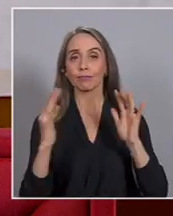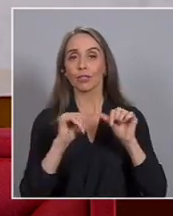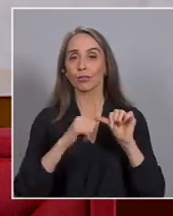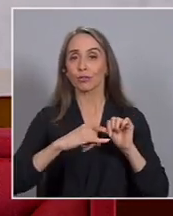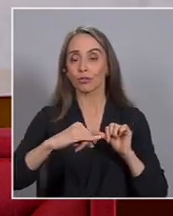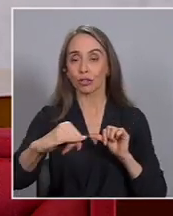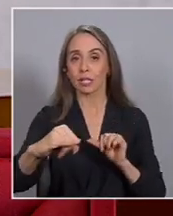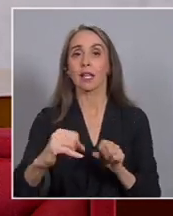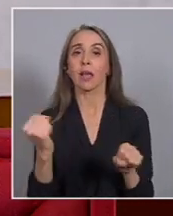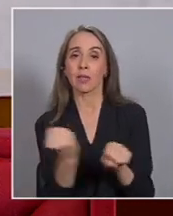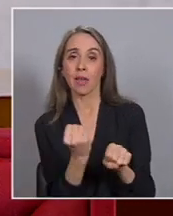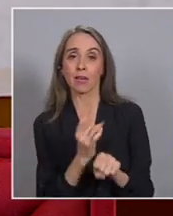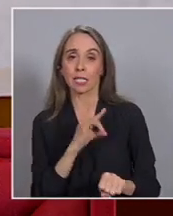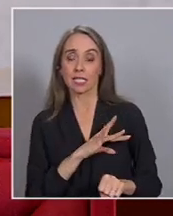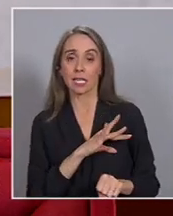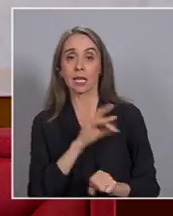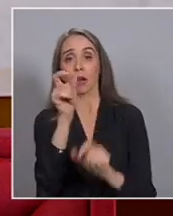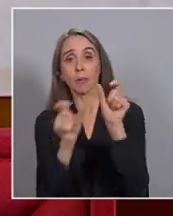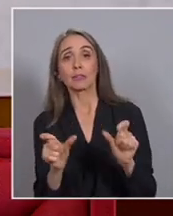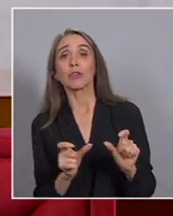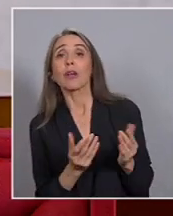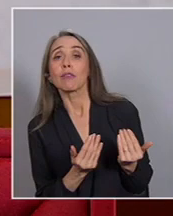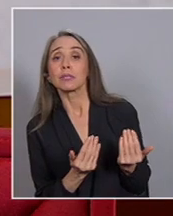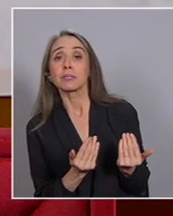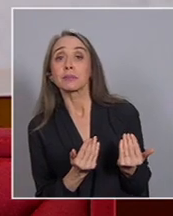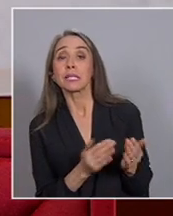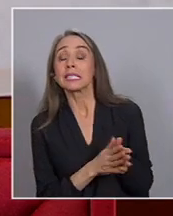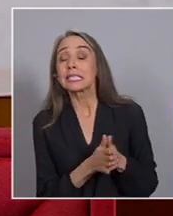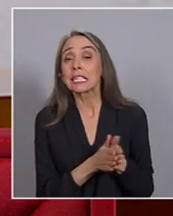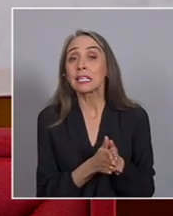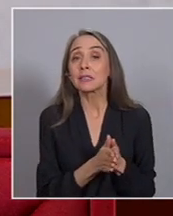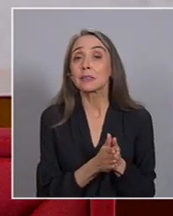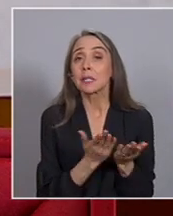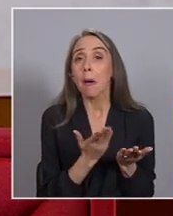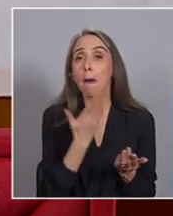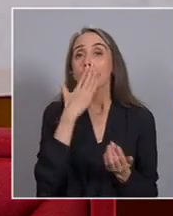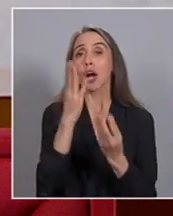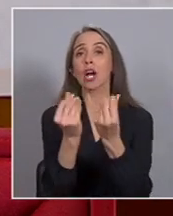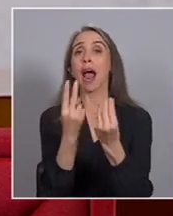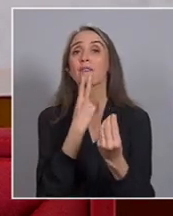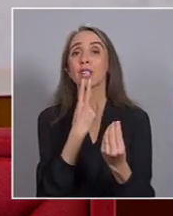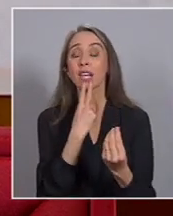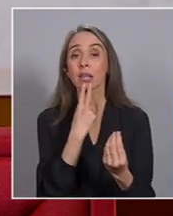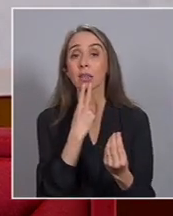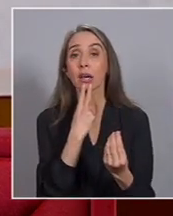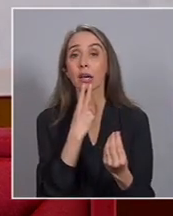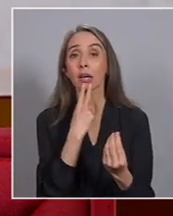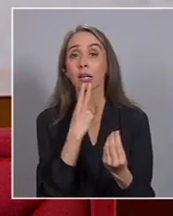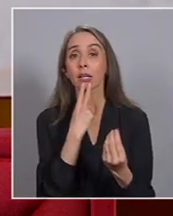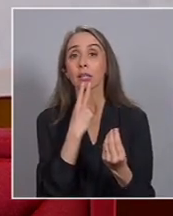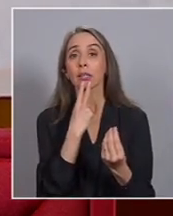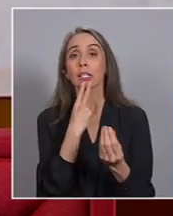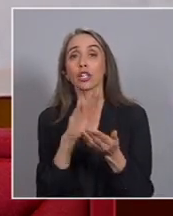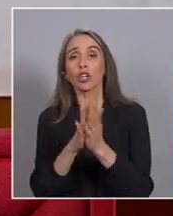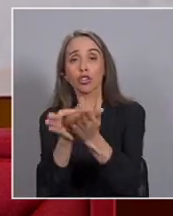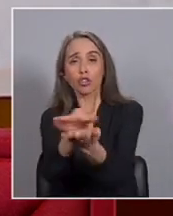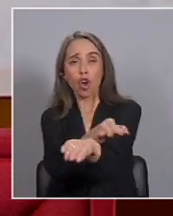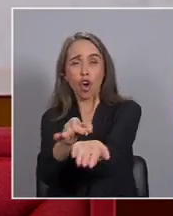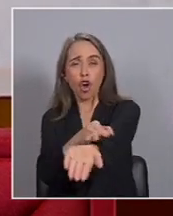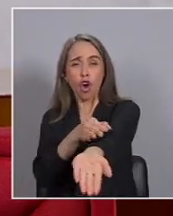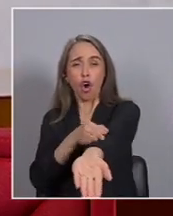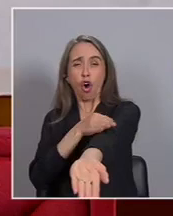Porque trabajamos por un Chile en donde las expectativas de una mejor calidad de vida lleguen a todos los rincones del